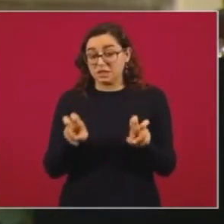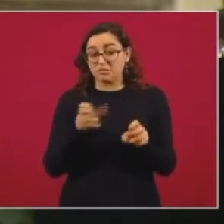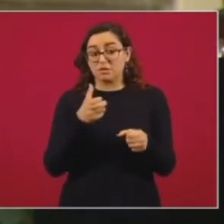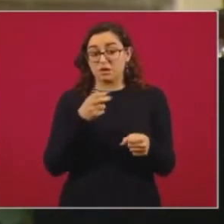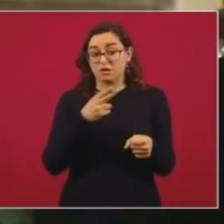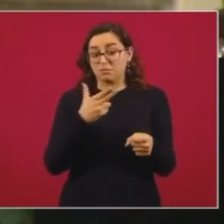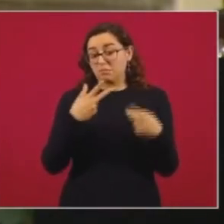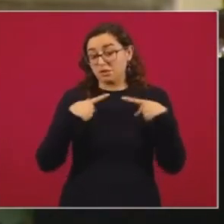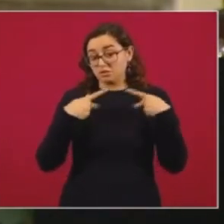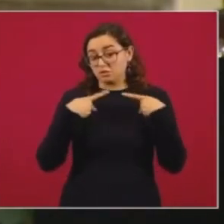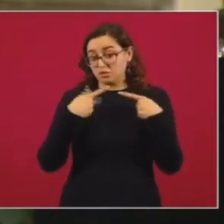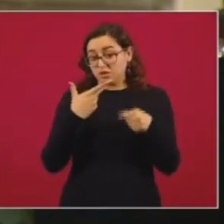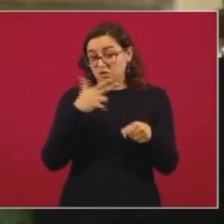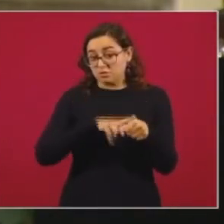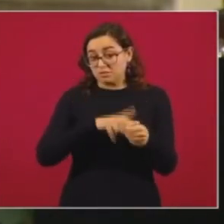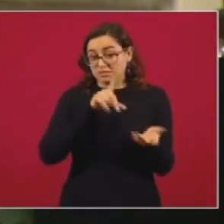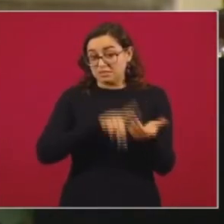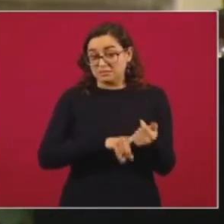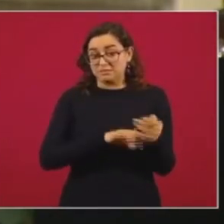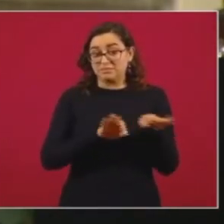de la salud.